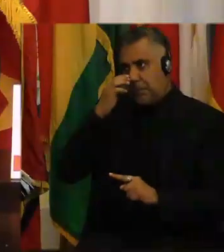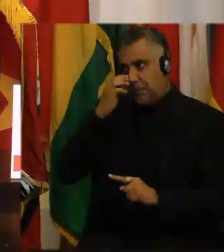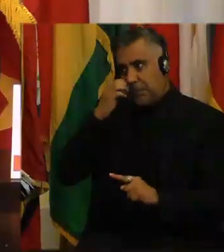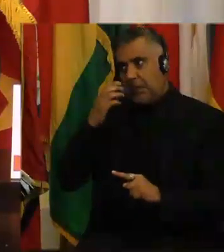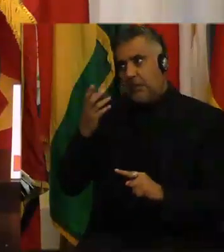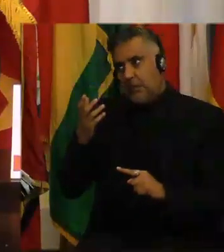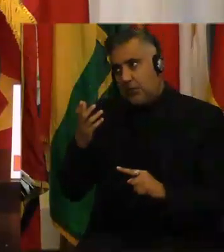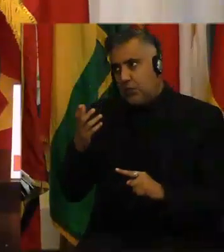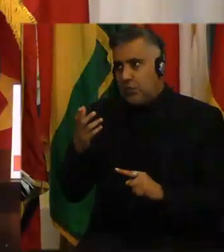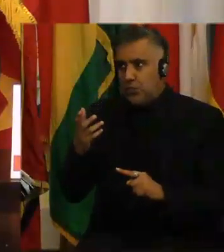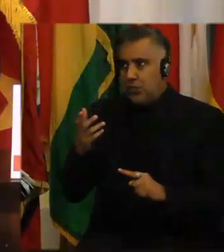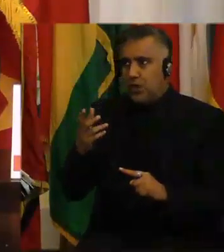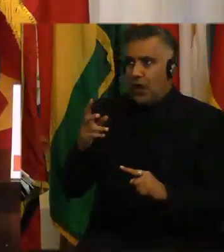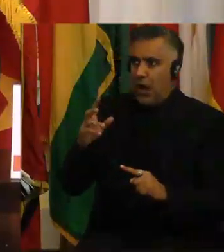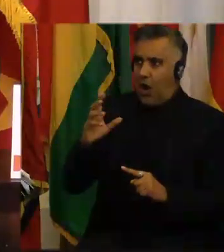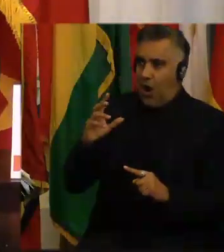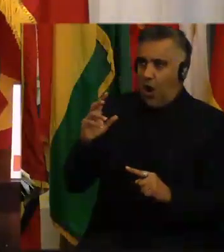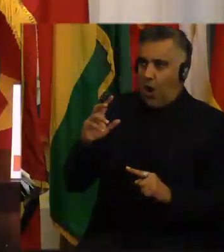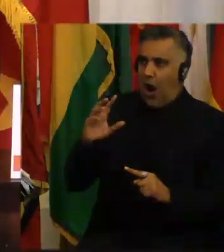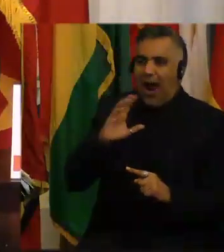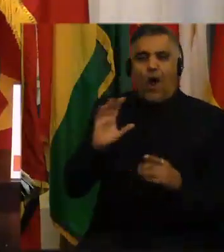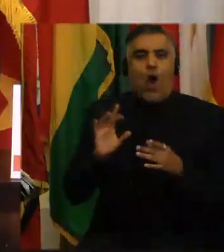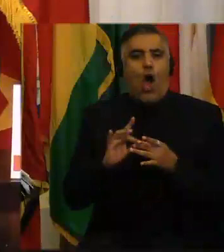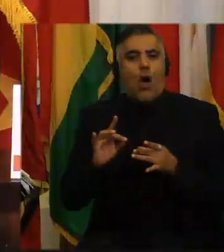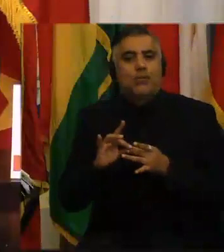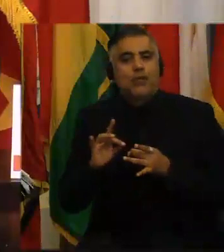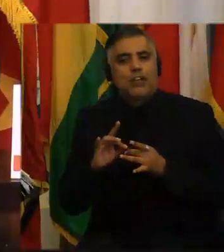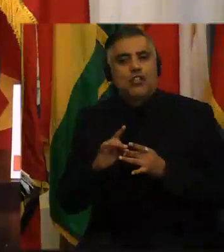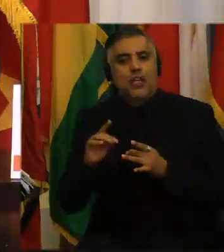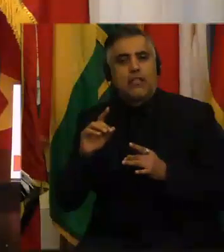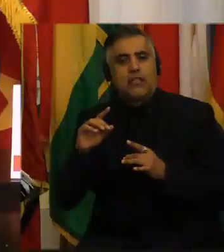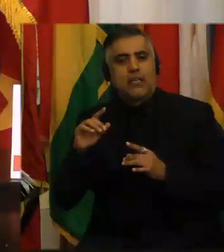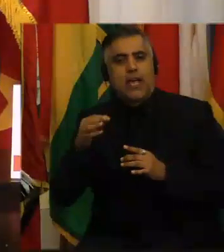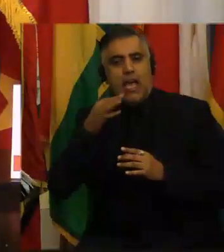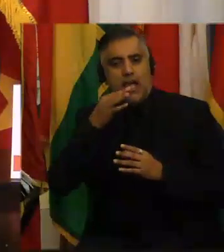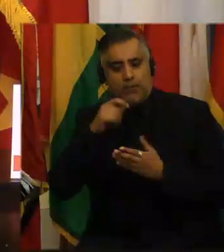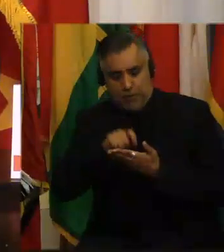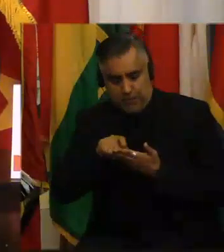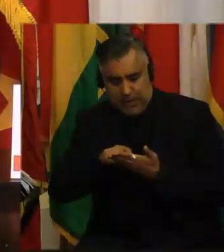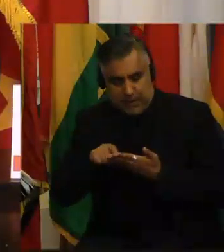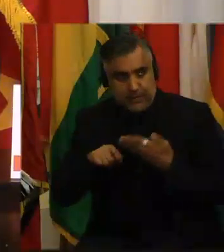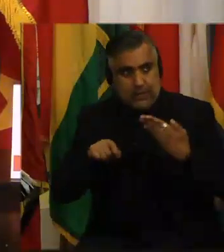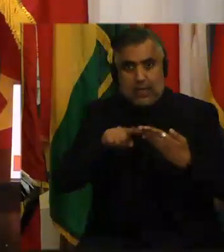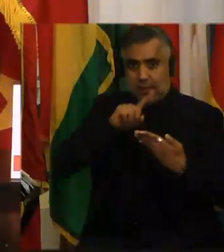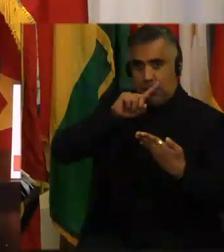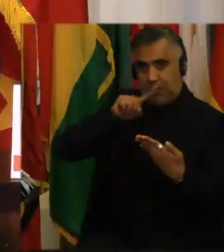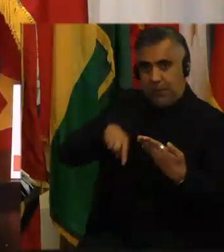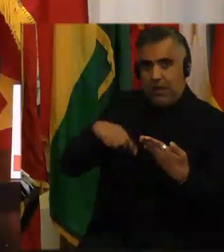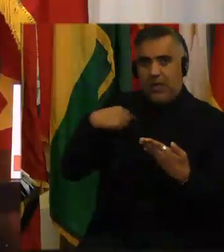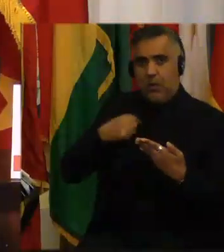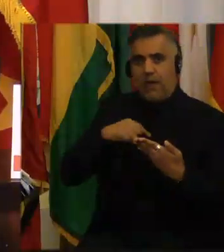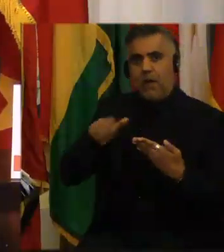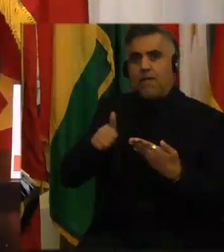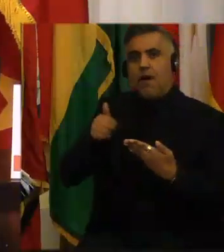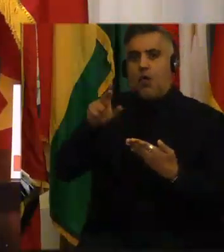a las observaciones que les realizan las expertas y se hace el informe de seguimiento. Tenemos 4 informes aprobados y el 5º informe